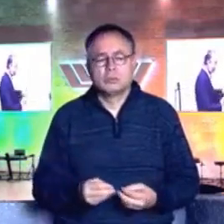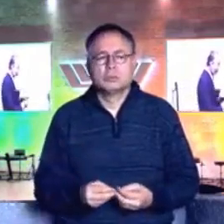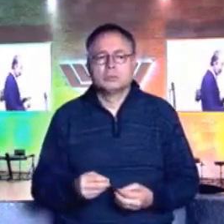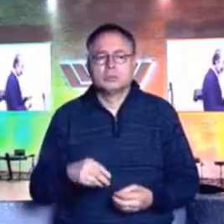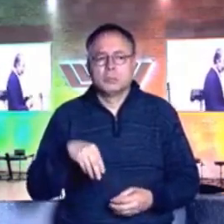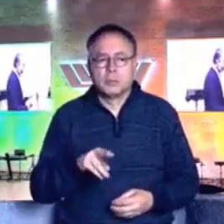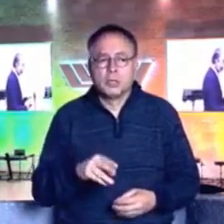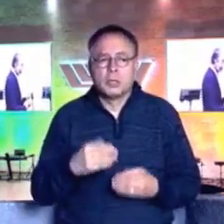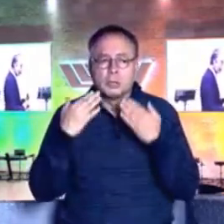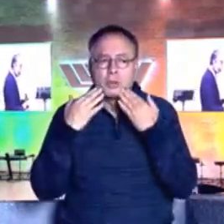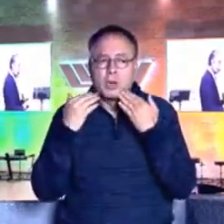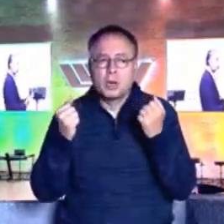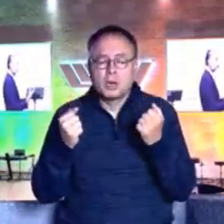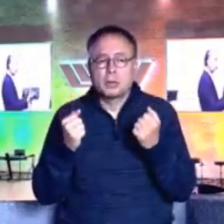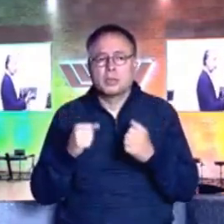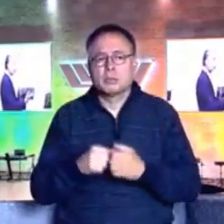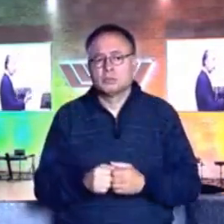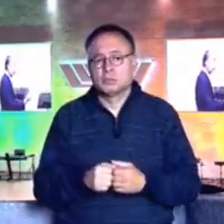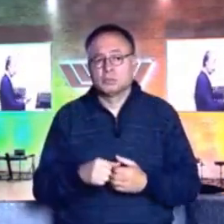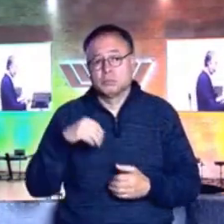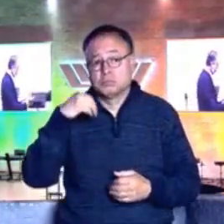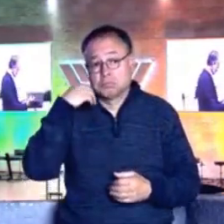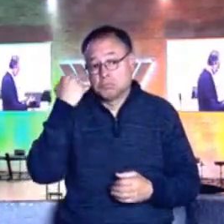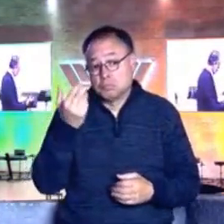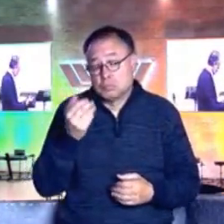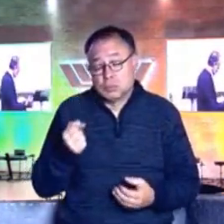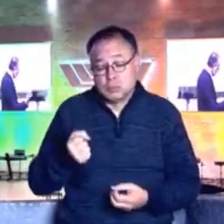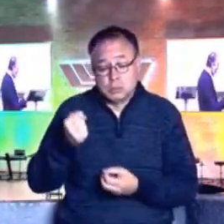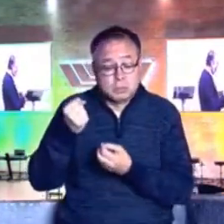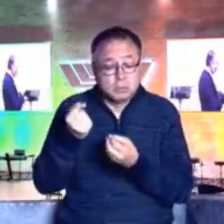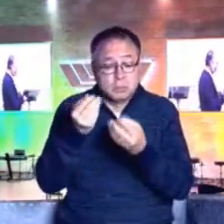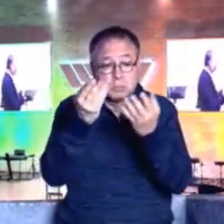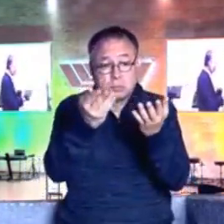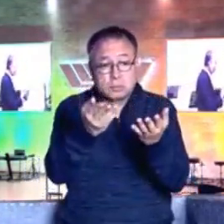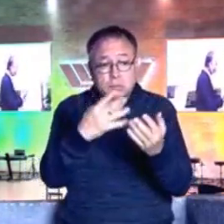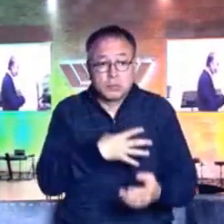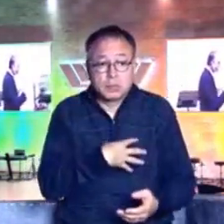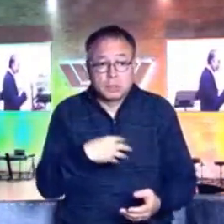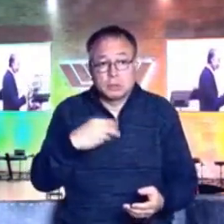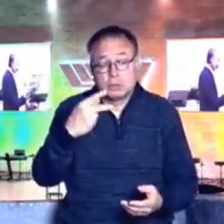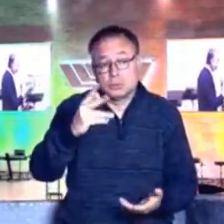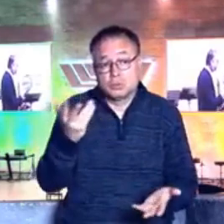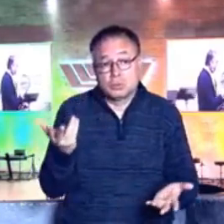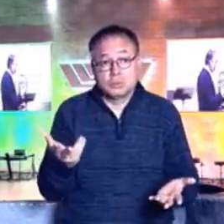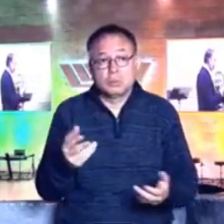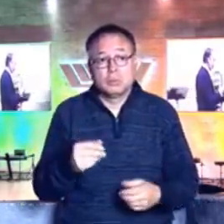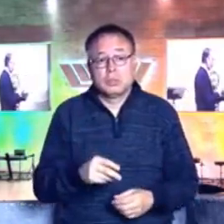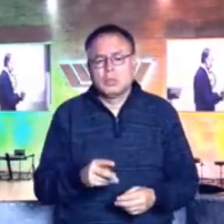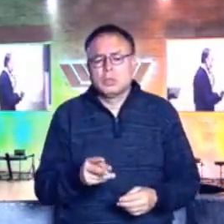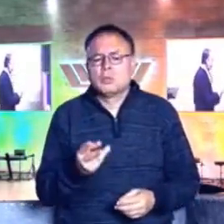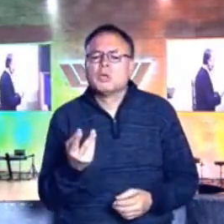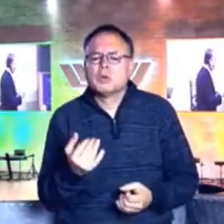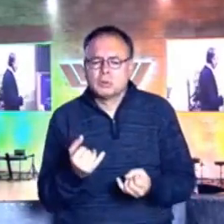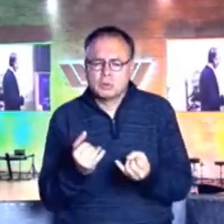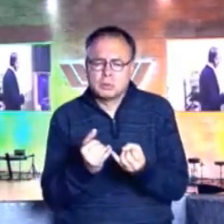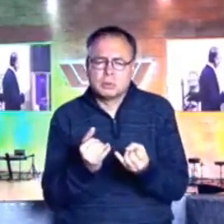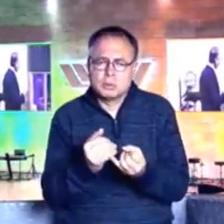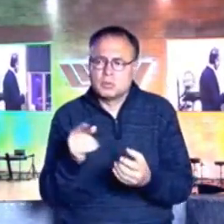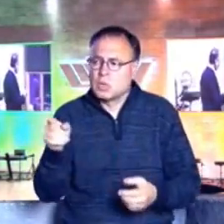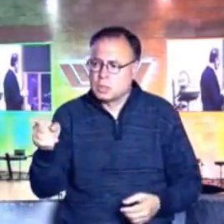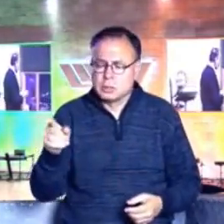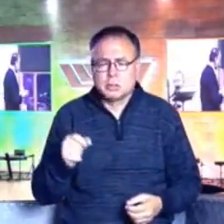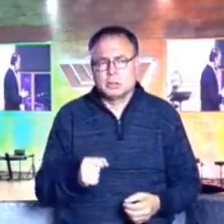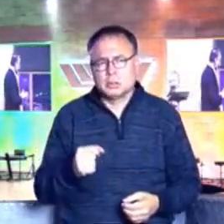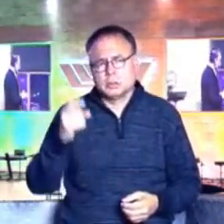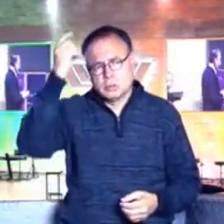Isaac Porque Dios miró su corazón ahora a ti y a mí el señor no nos pide tanto yo te decía hace